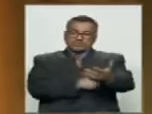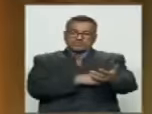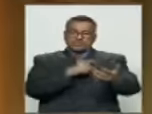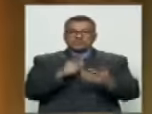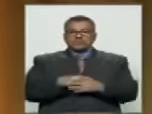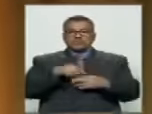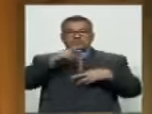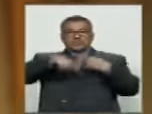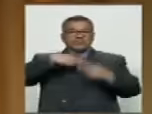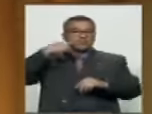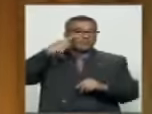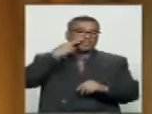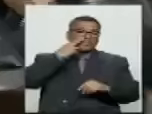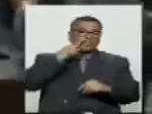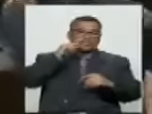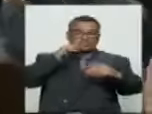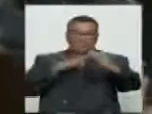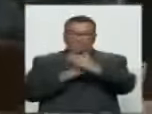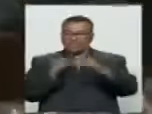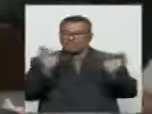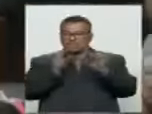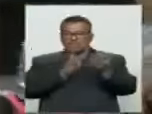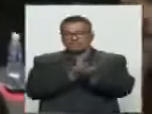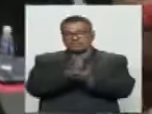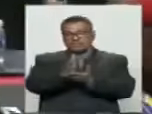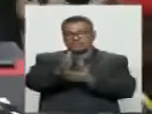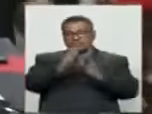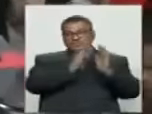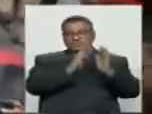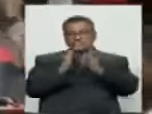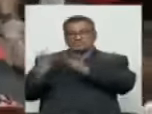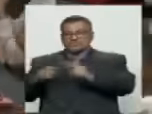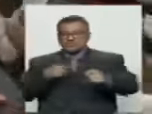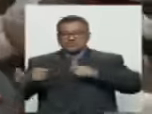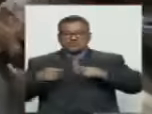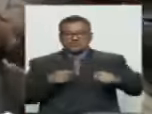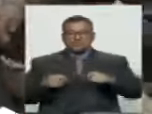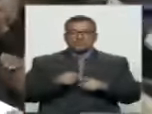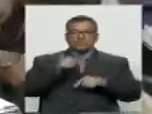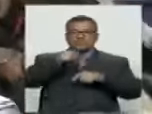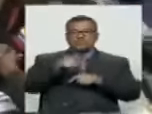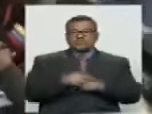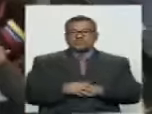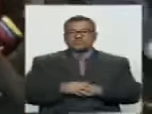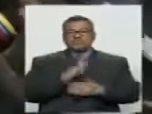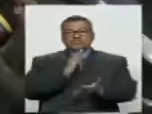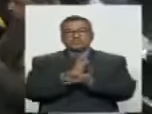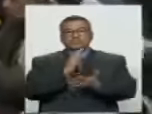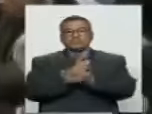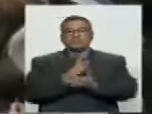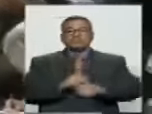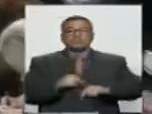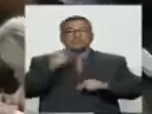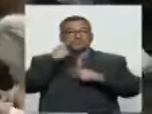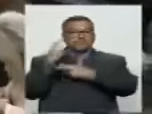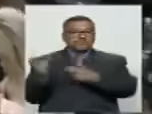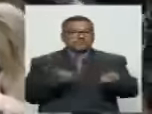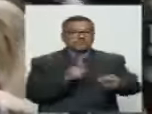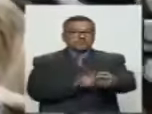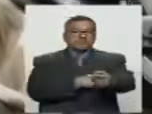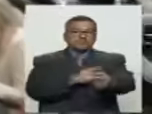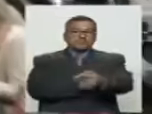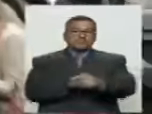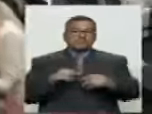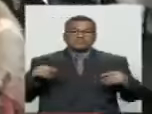revolucionarias, porque la revolución no se detiene, seguirá organizándose y movilizándose de manera permanente. Invito a nuestros hermanos a darle